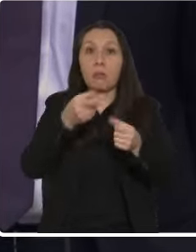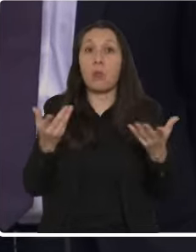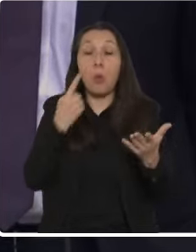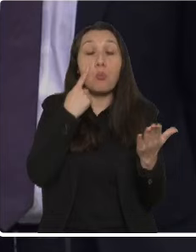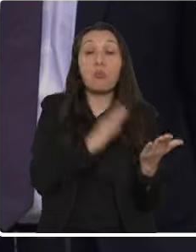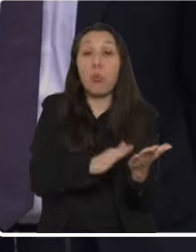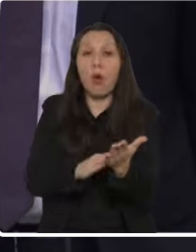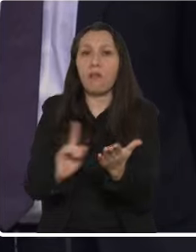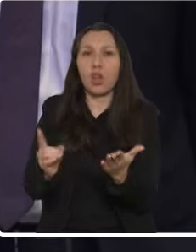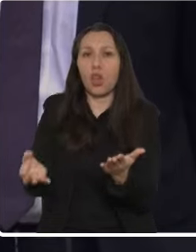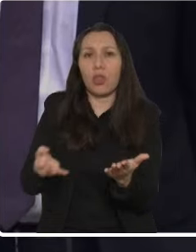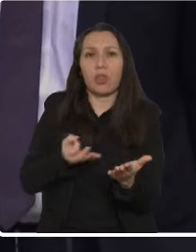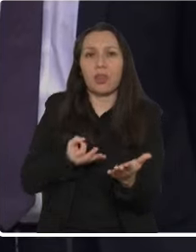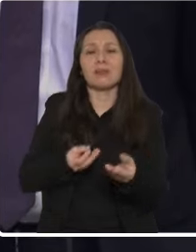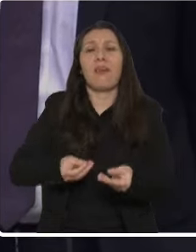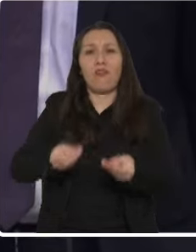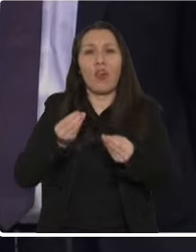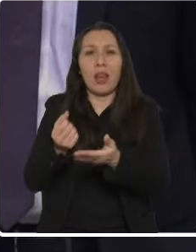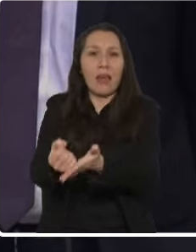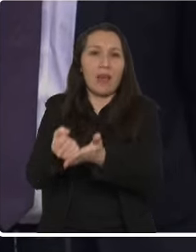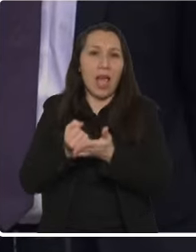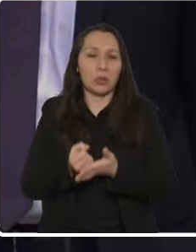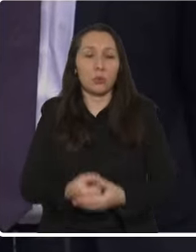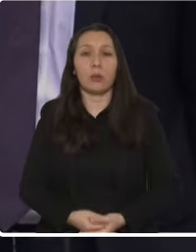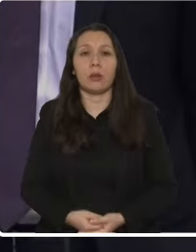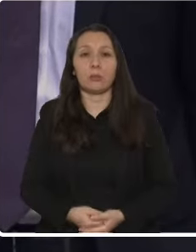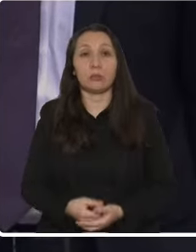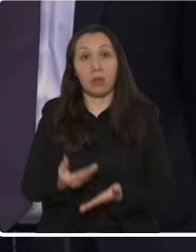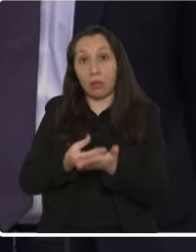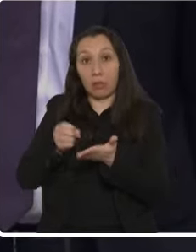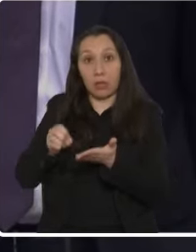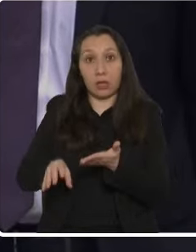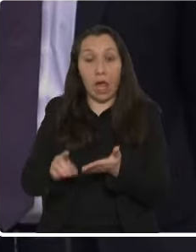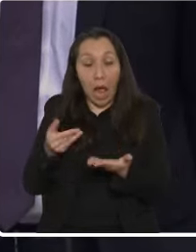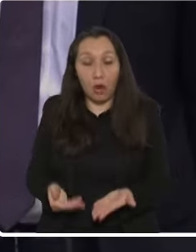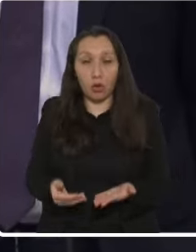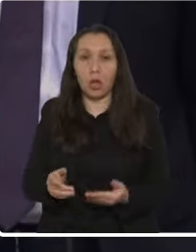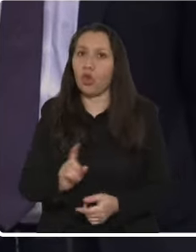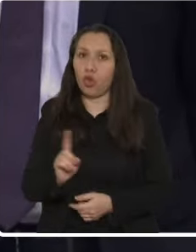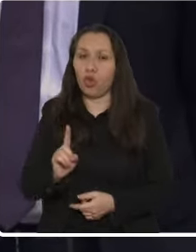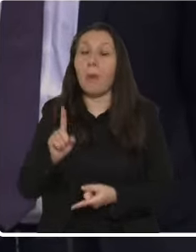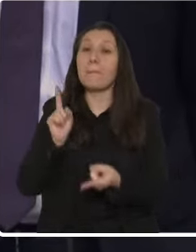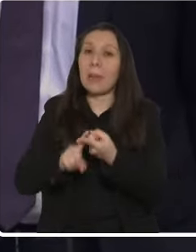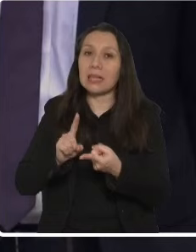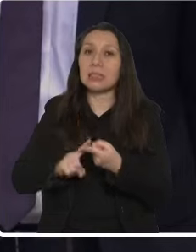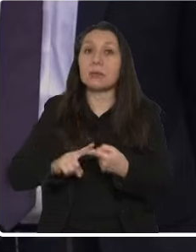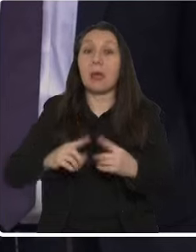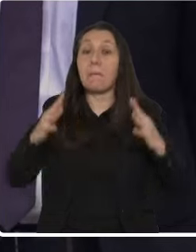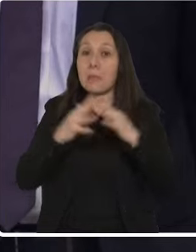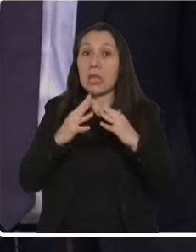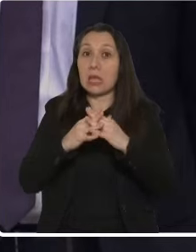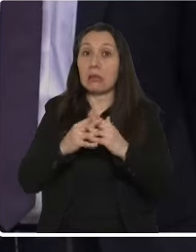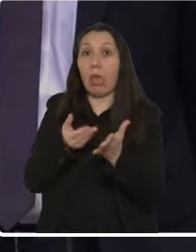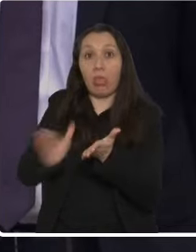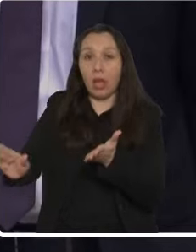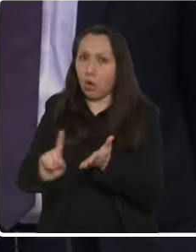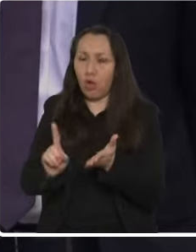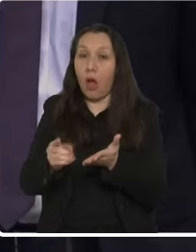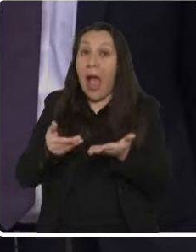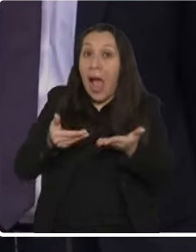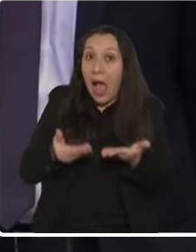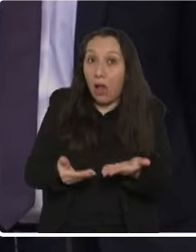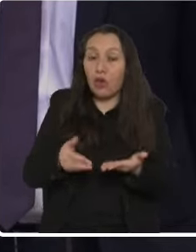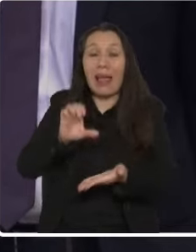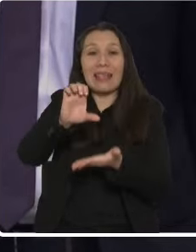evidencia no nos indica que sería una medida que ayudaría. Carta por ahora, ministro. No, participación de militares no se descarta. En este